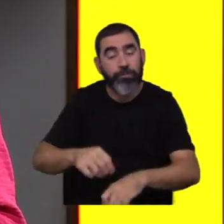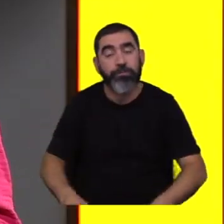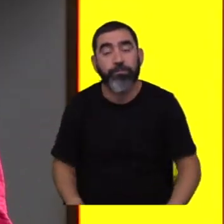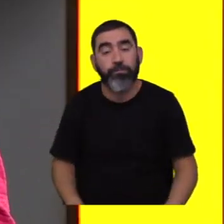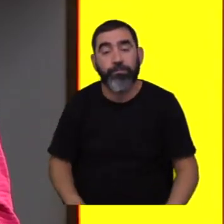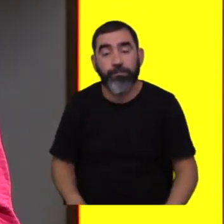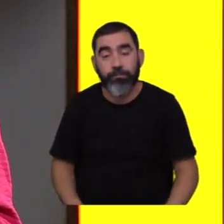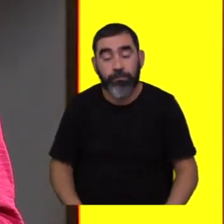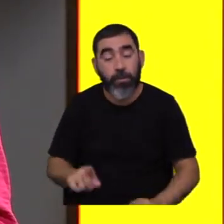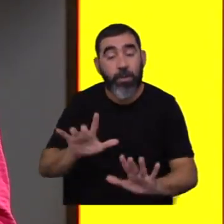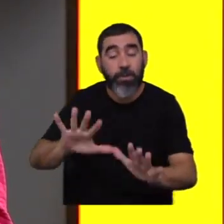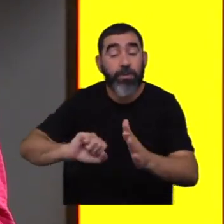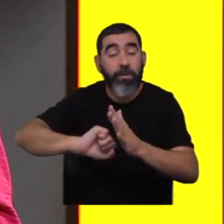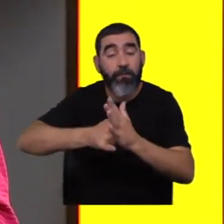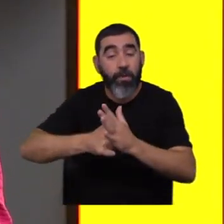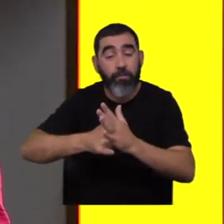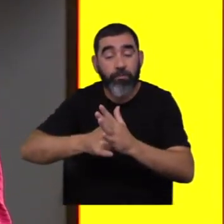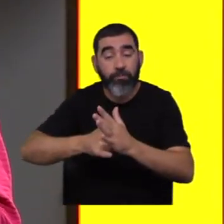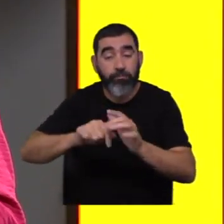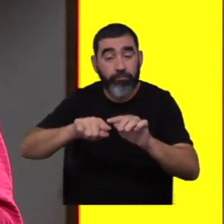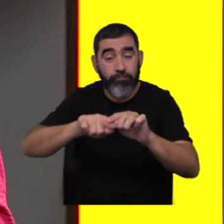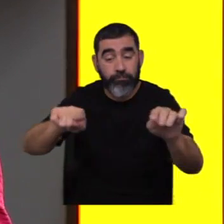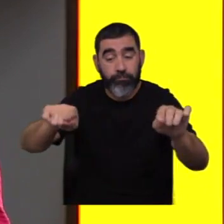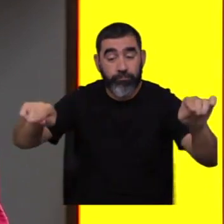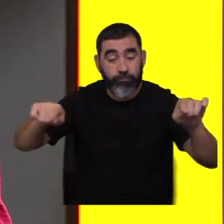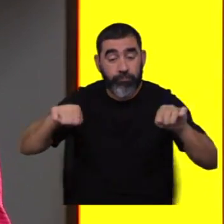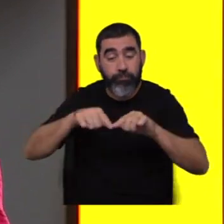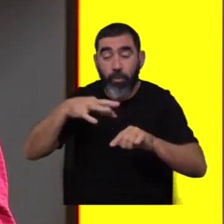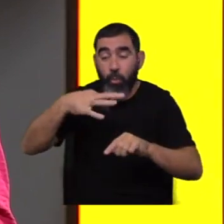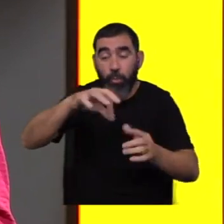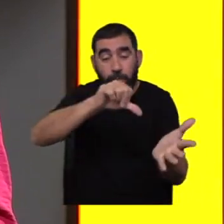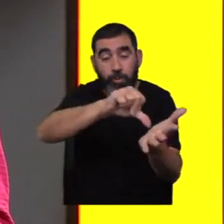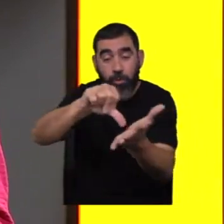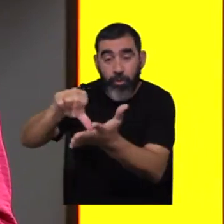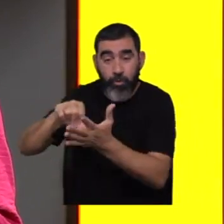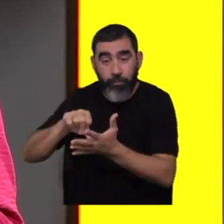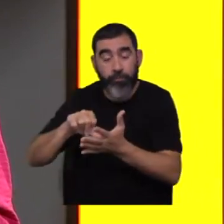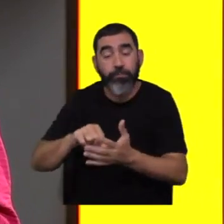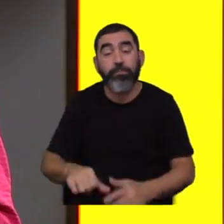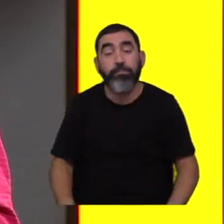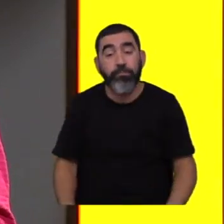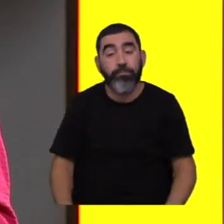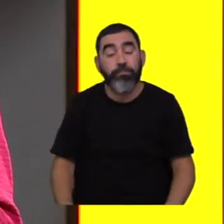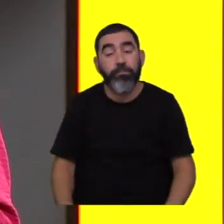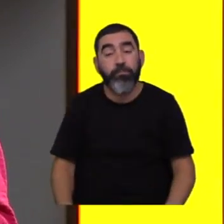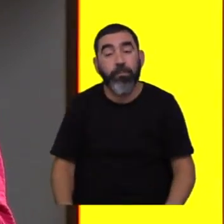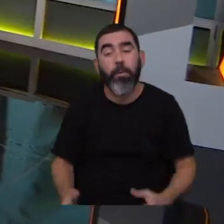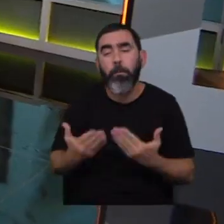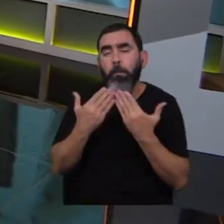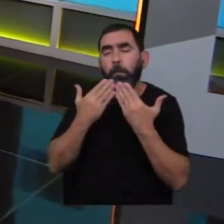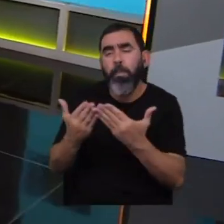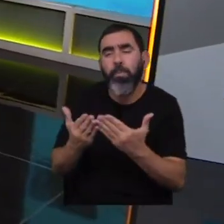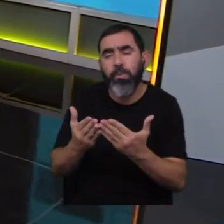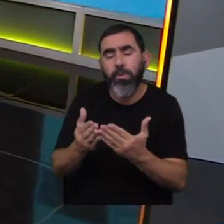esas son las características del Banco de Prótesis que lo hacen de una manera única a nivel regional, ¿no? Y bueno, hablando de los biofilm, le preguntamos a la